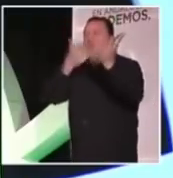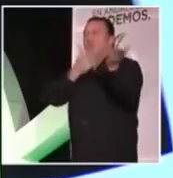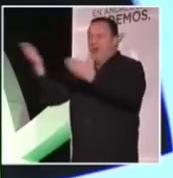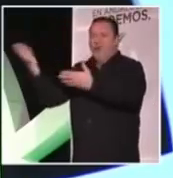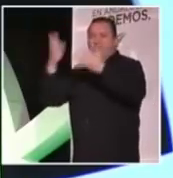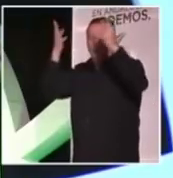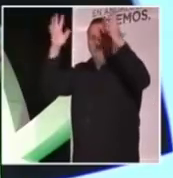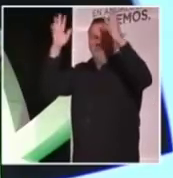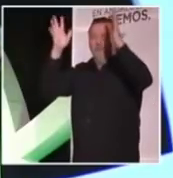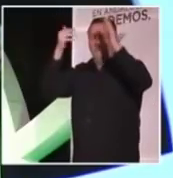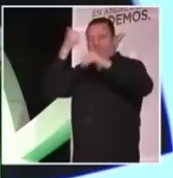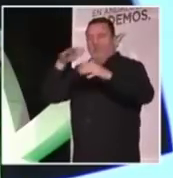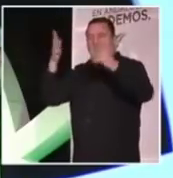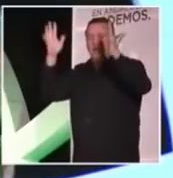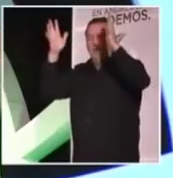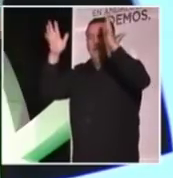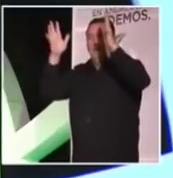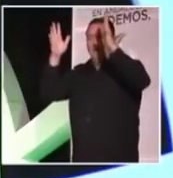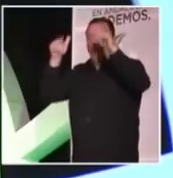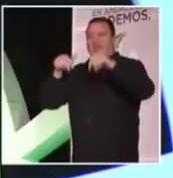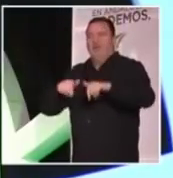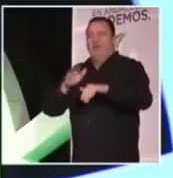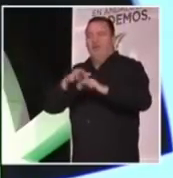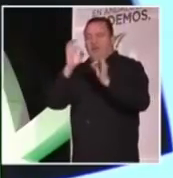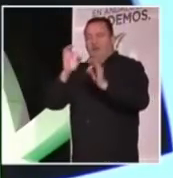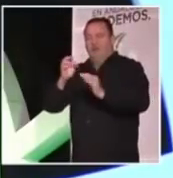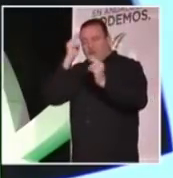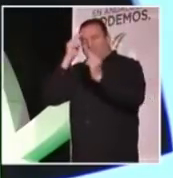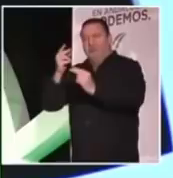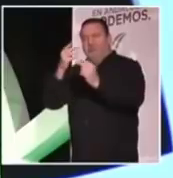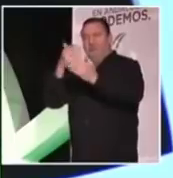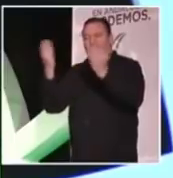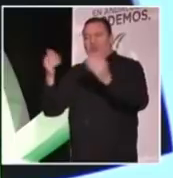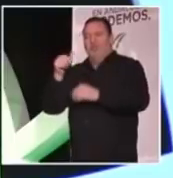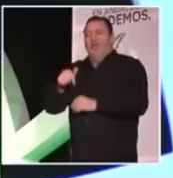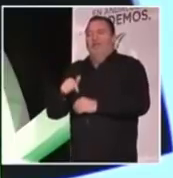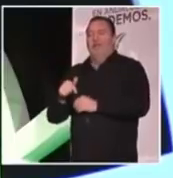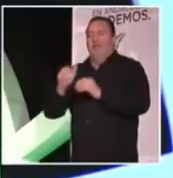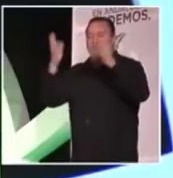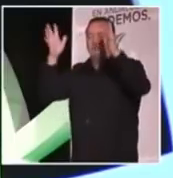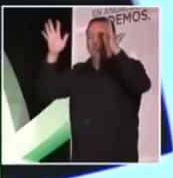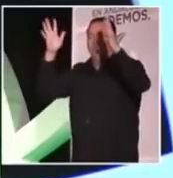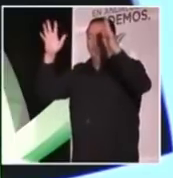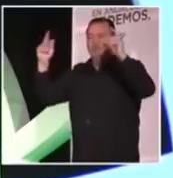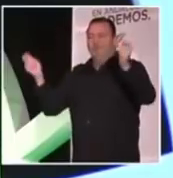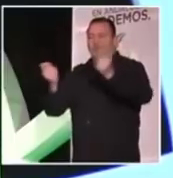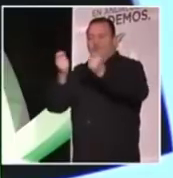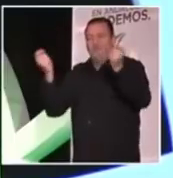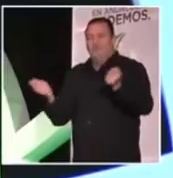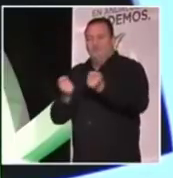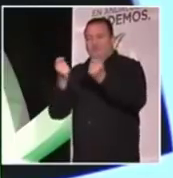y ellas, esos invisibles, de los que no se habla en las campañas.